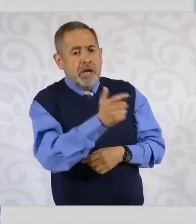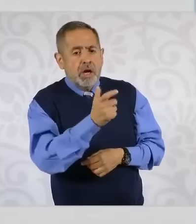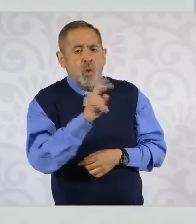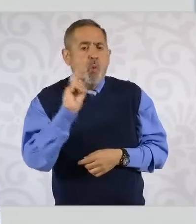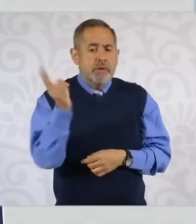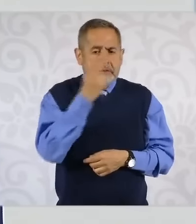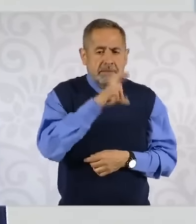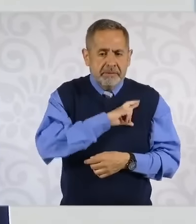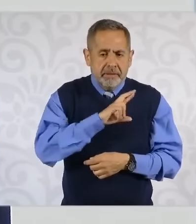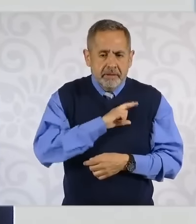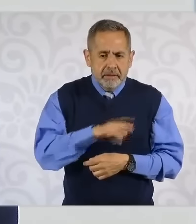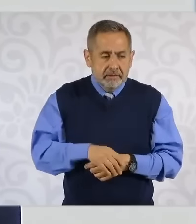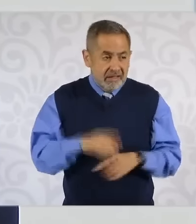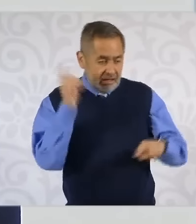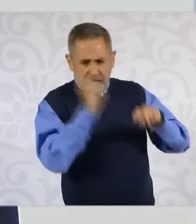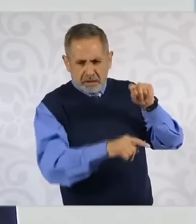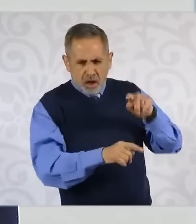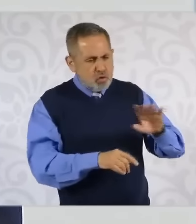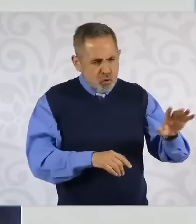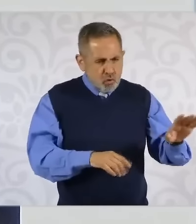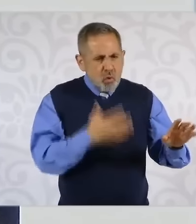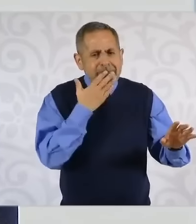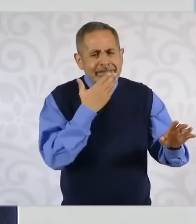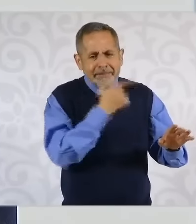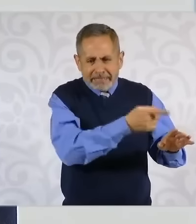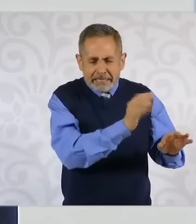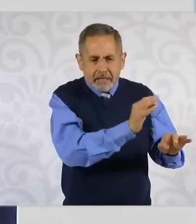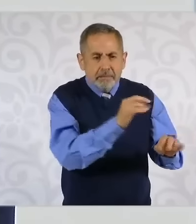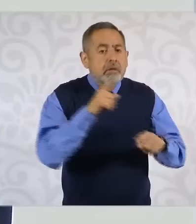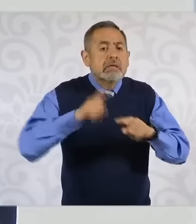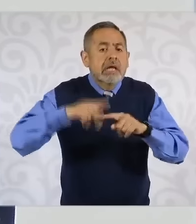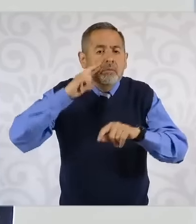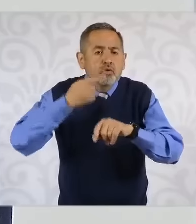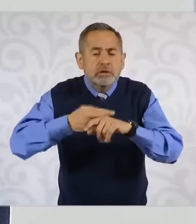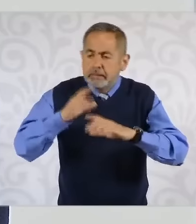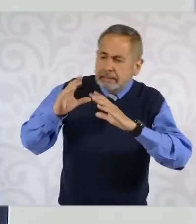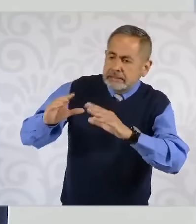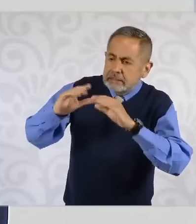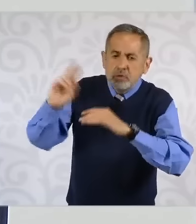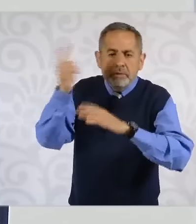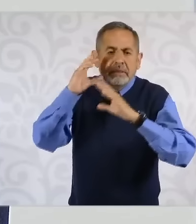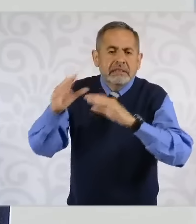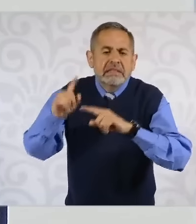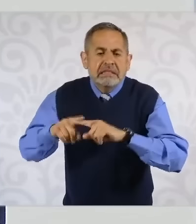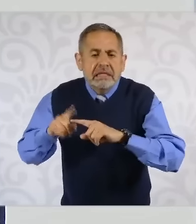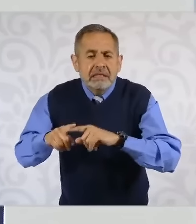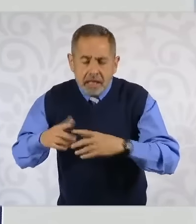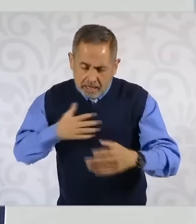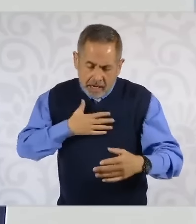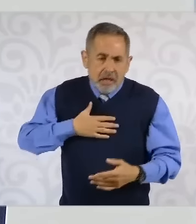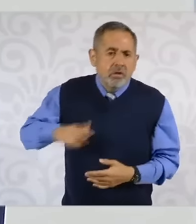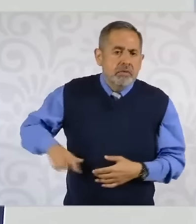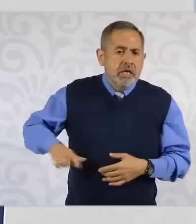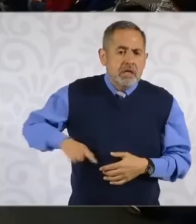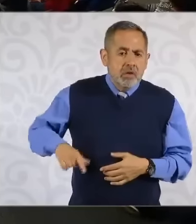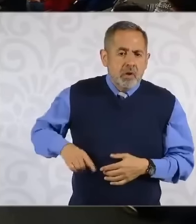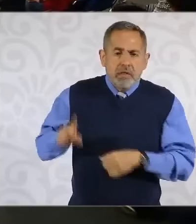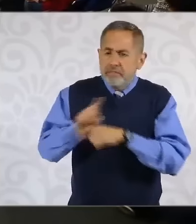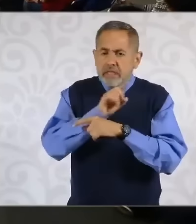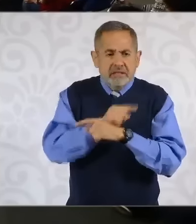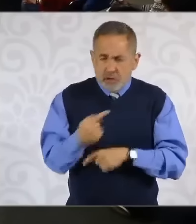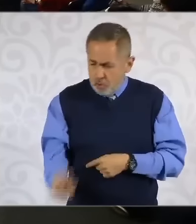deba haber universidades particulares, pero el Estado tiene la obligación de proveer educación, desde la inicial hasta